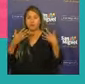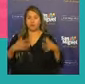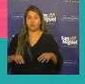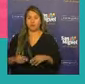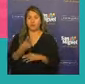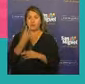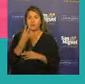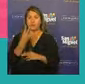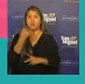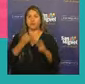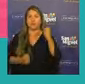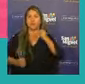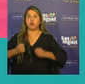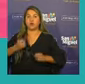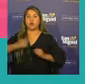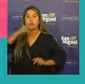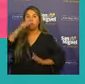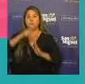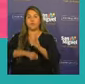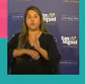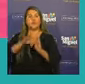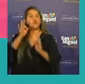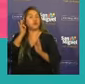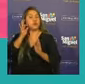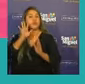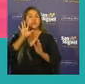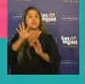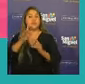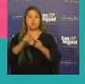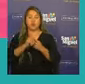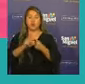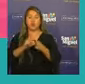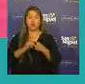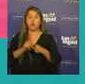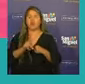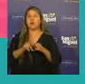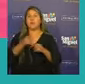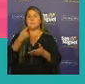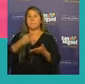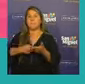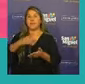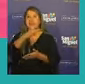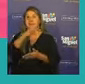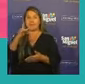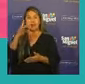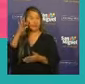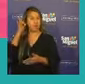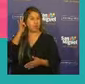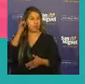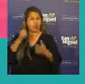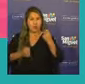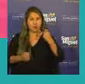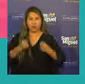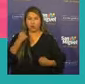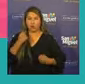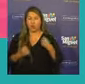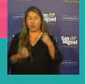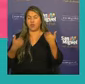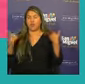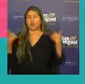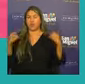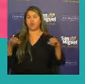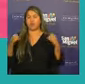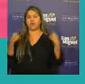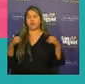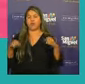las mujeres, que son 5 kilómetros, con 1.500 mujeres promedio corriendo, haciendo deporte